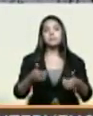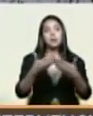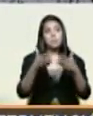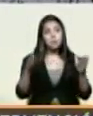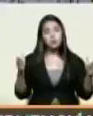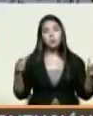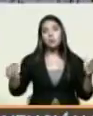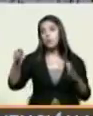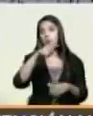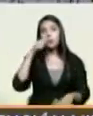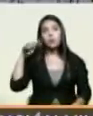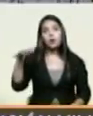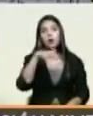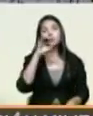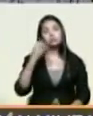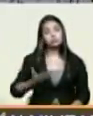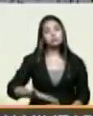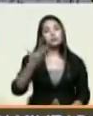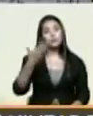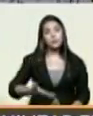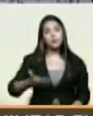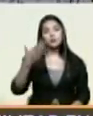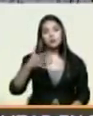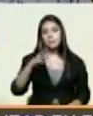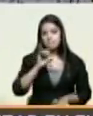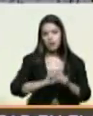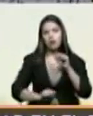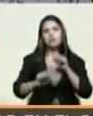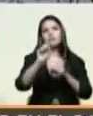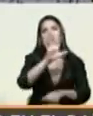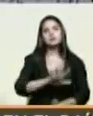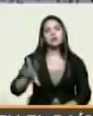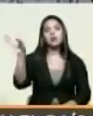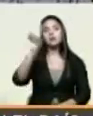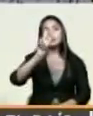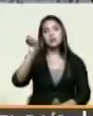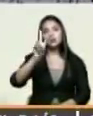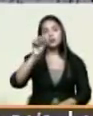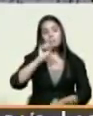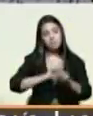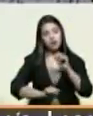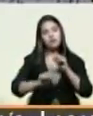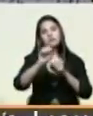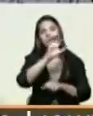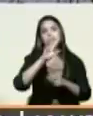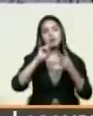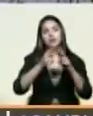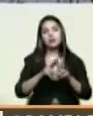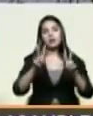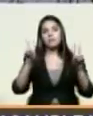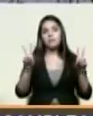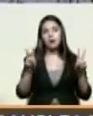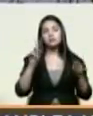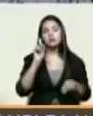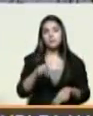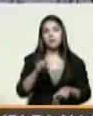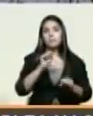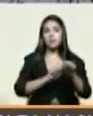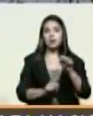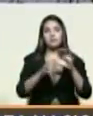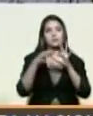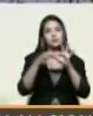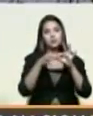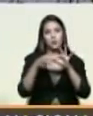popular activado, es fundamental para la defensa de Venezuela, para la defensa de la paz y para la defensa de